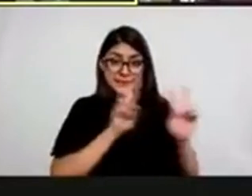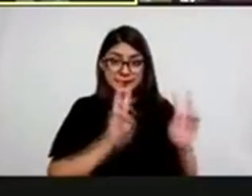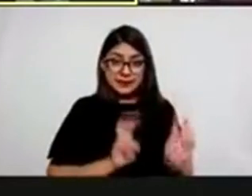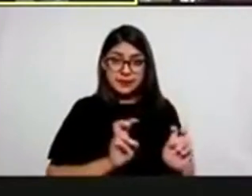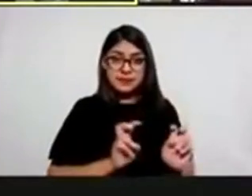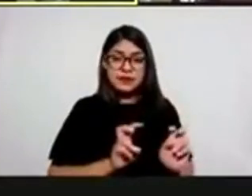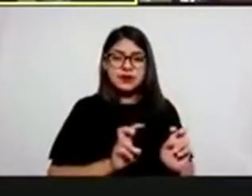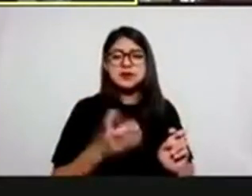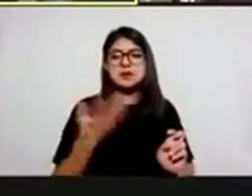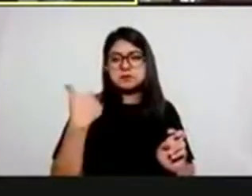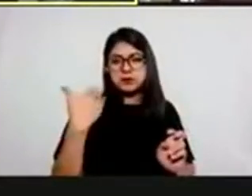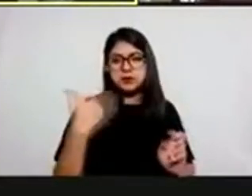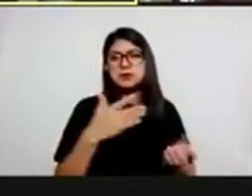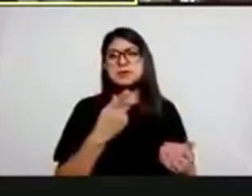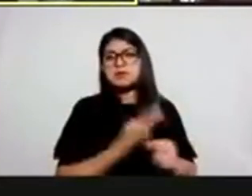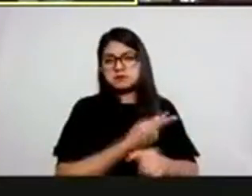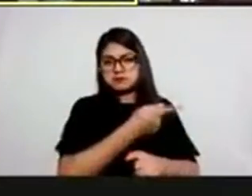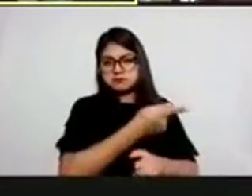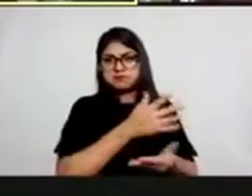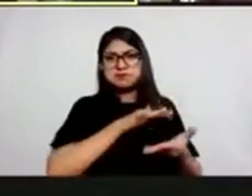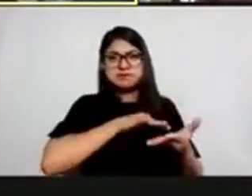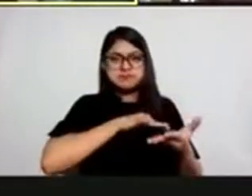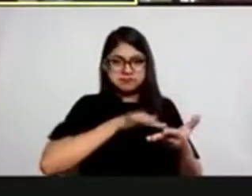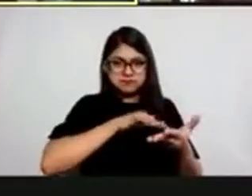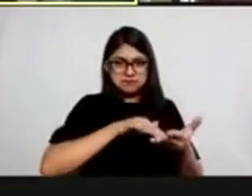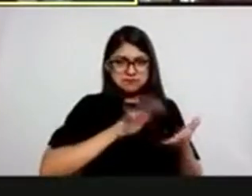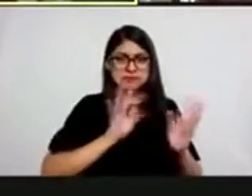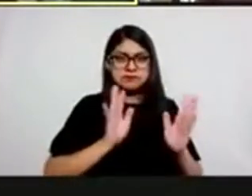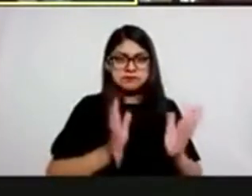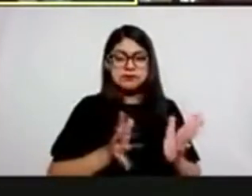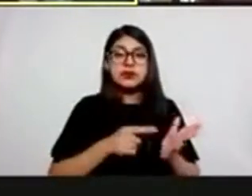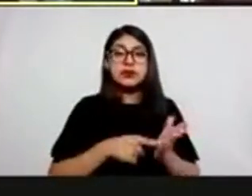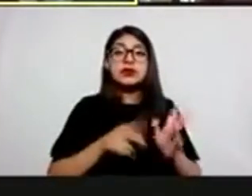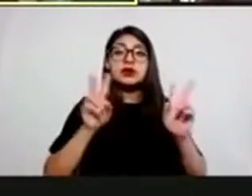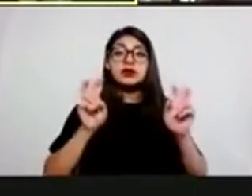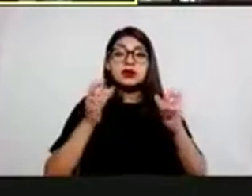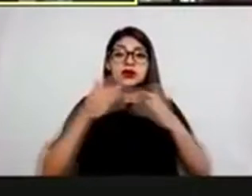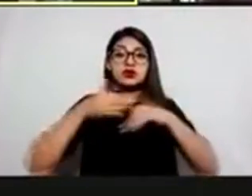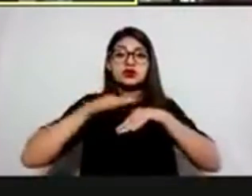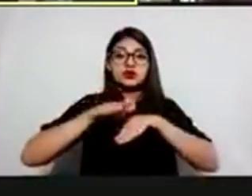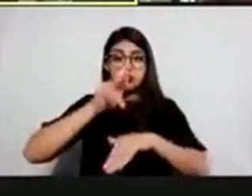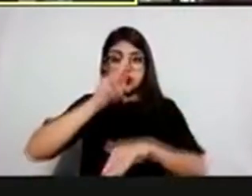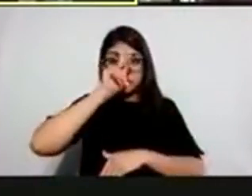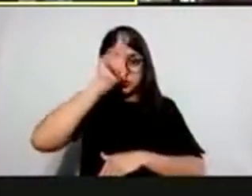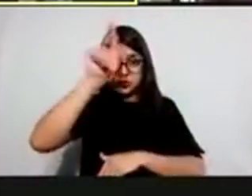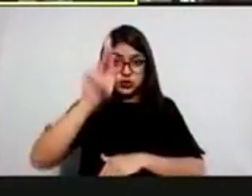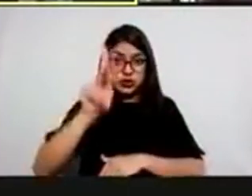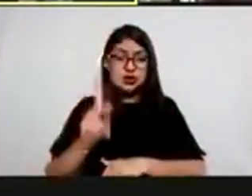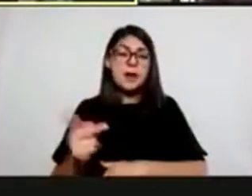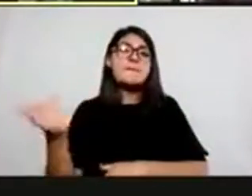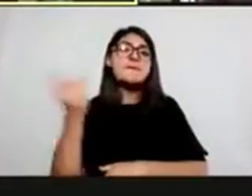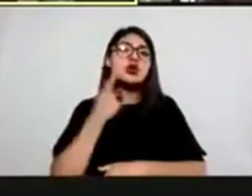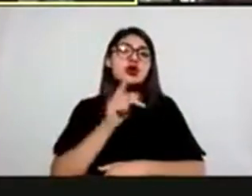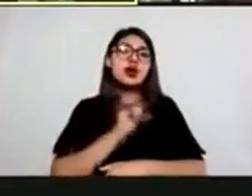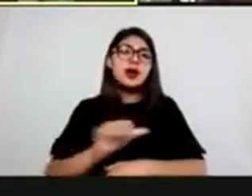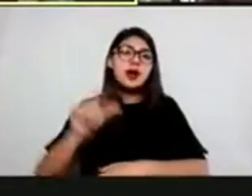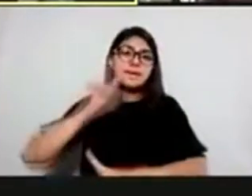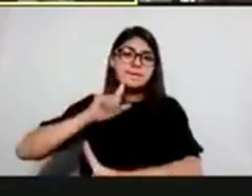cuenta, pues presunta violencia política contra una